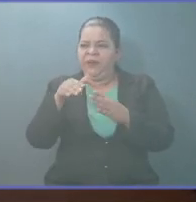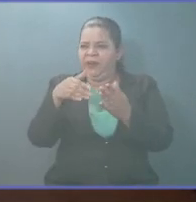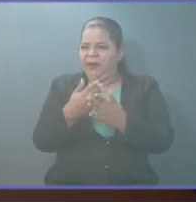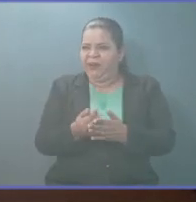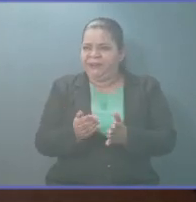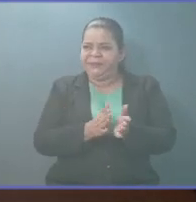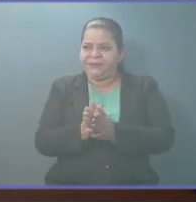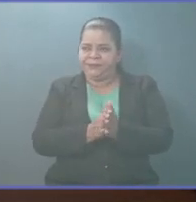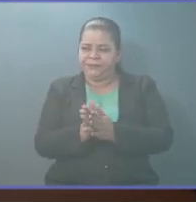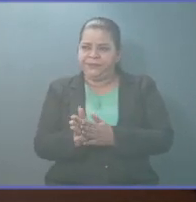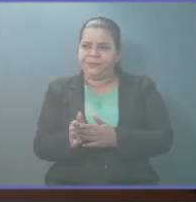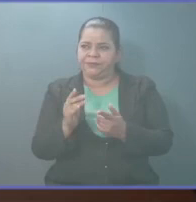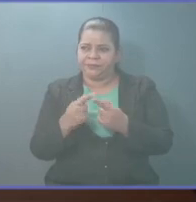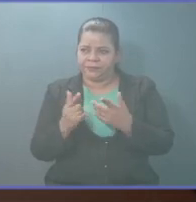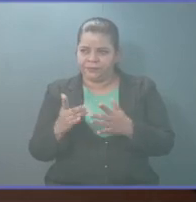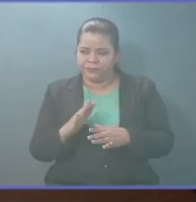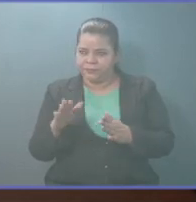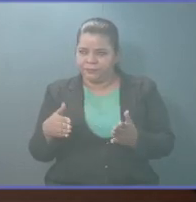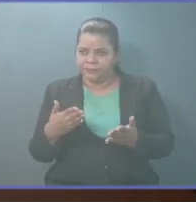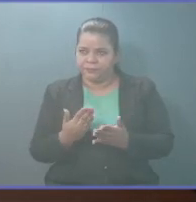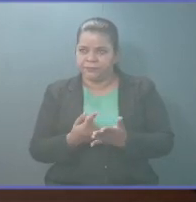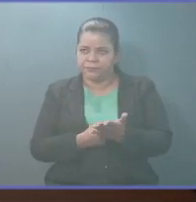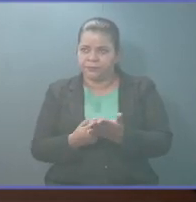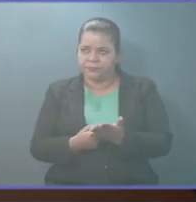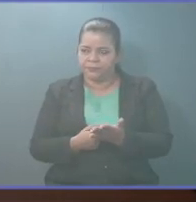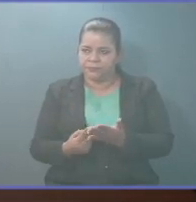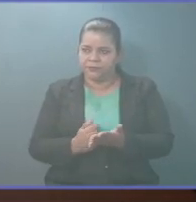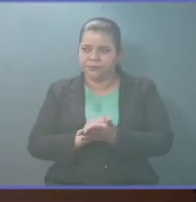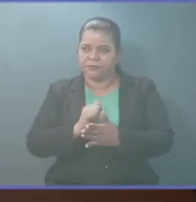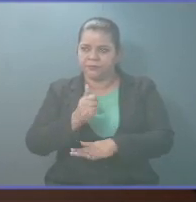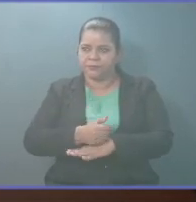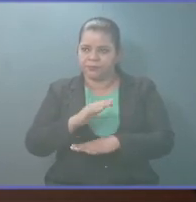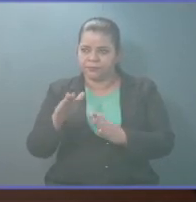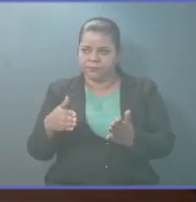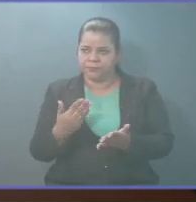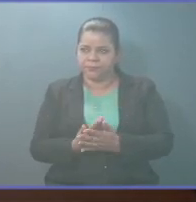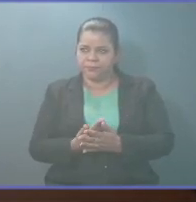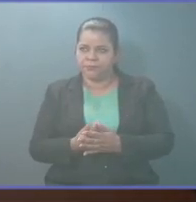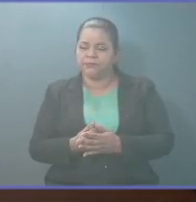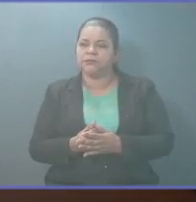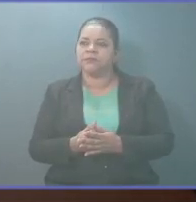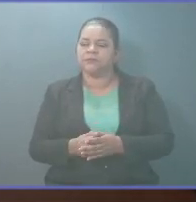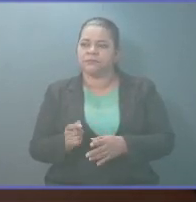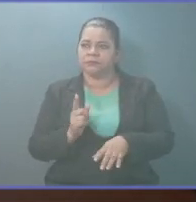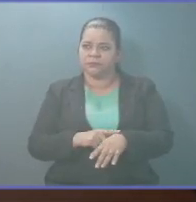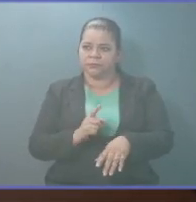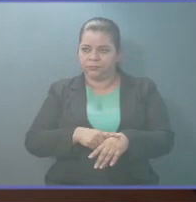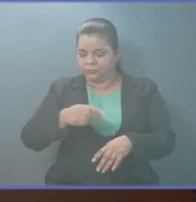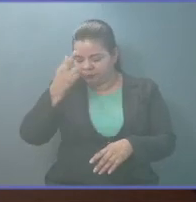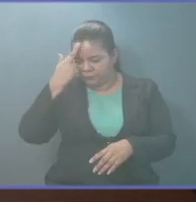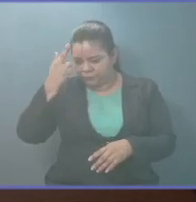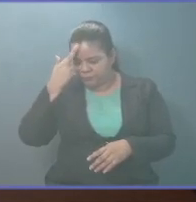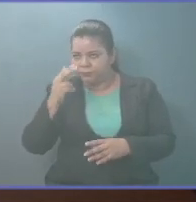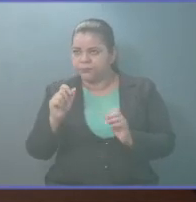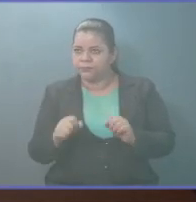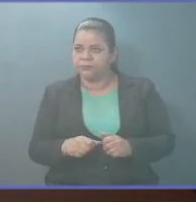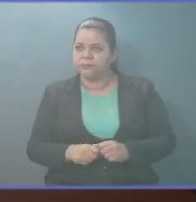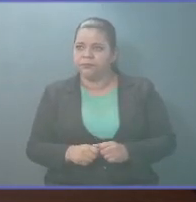colectivos o difusos, el tribunal determinará específicamente los alcances del fallo y un plazo razonable para su plena ejecución.